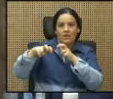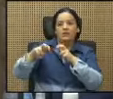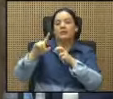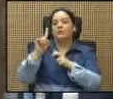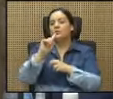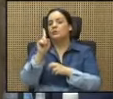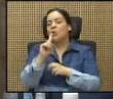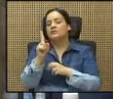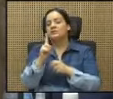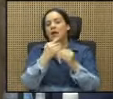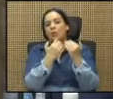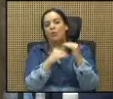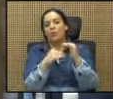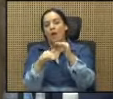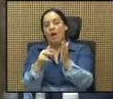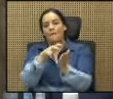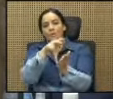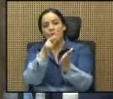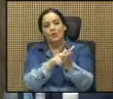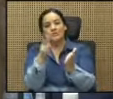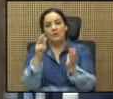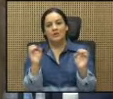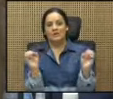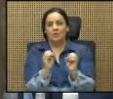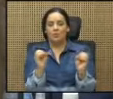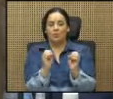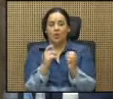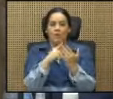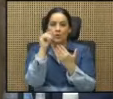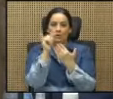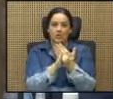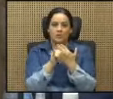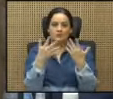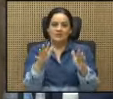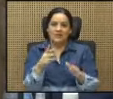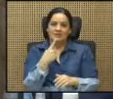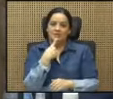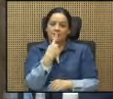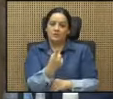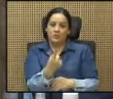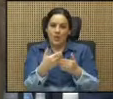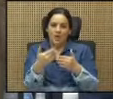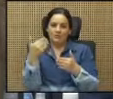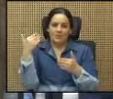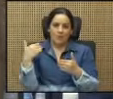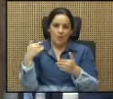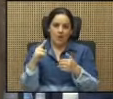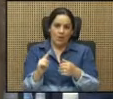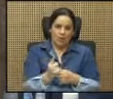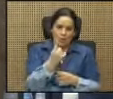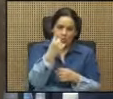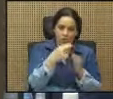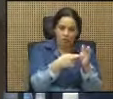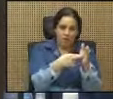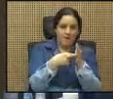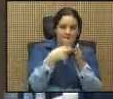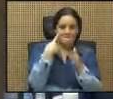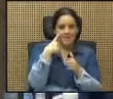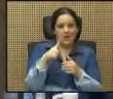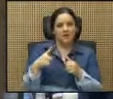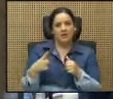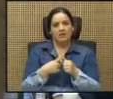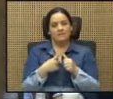condicionado a la aprobación de ninguno de los proyectos que se mencionan anteriormente. El único requisito para la